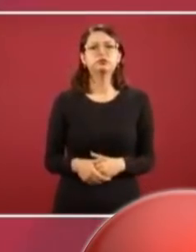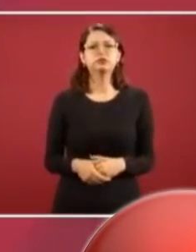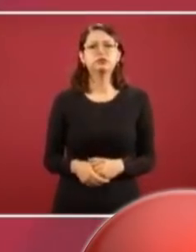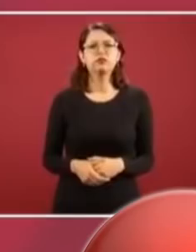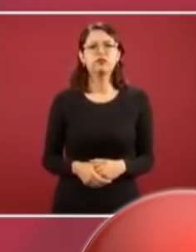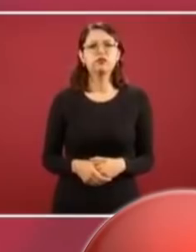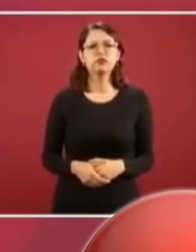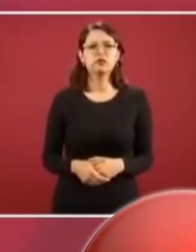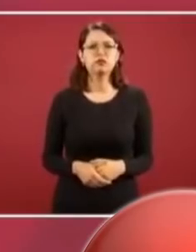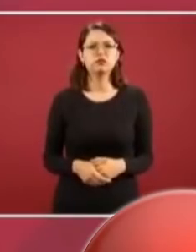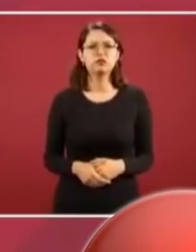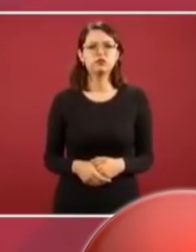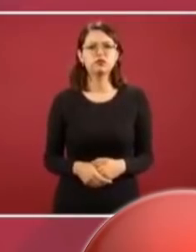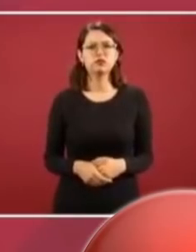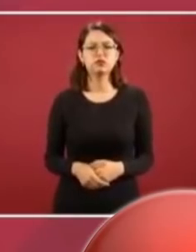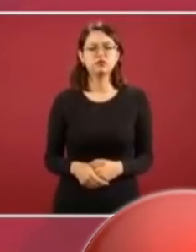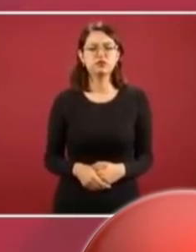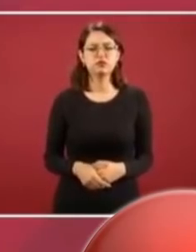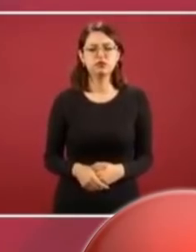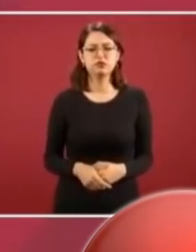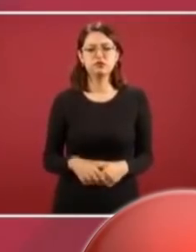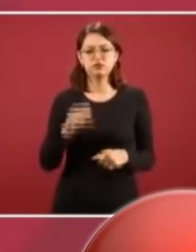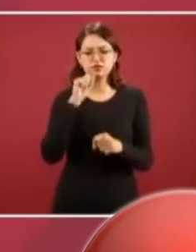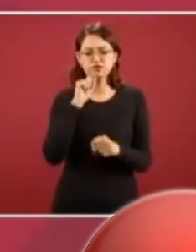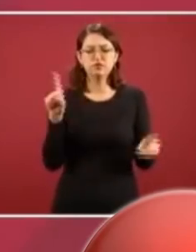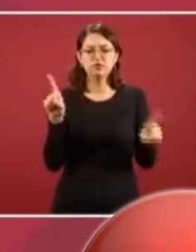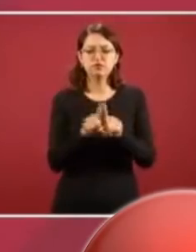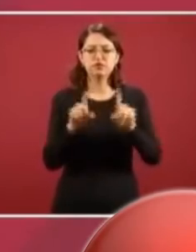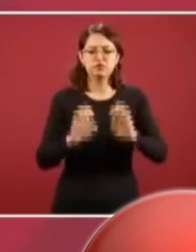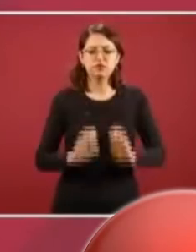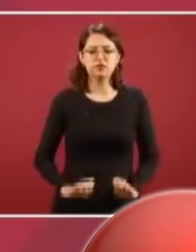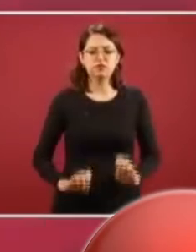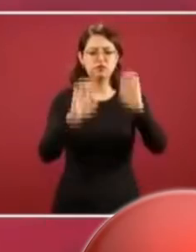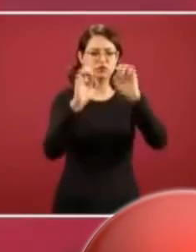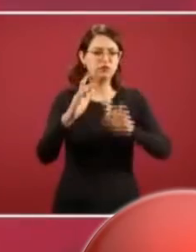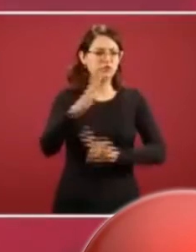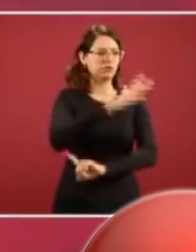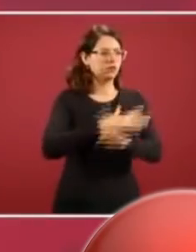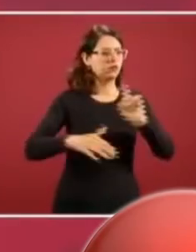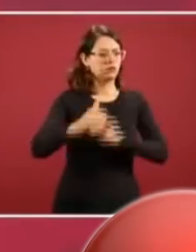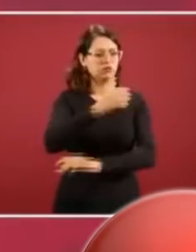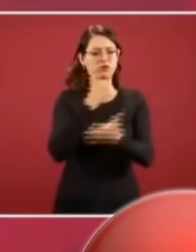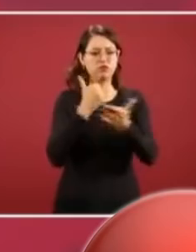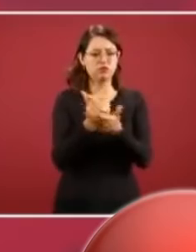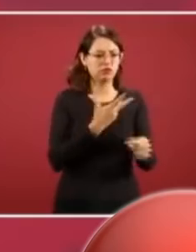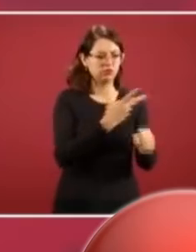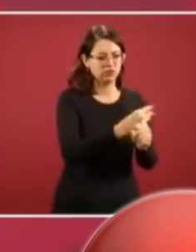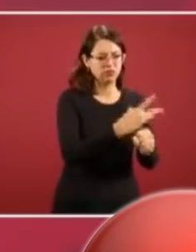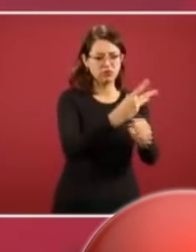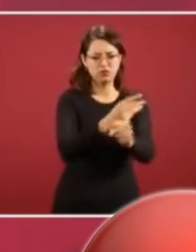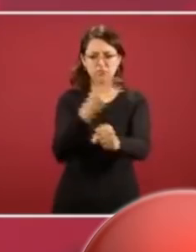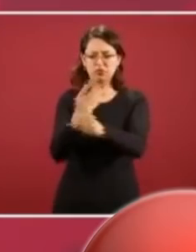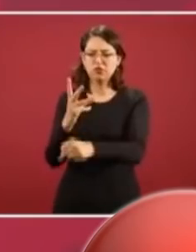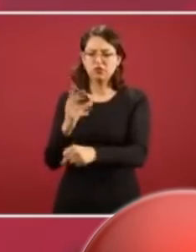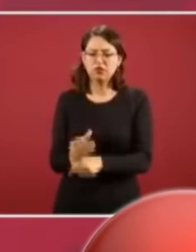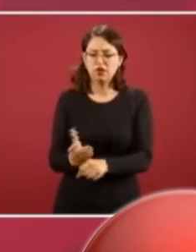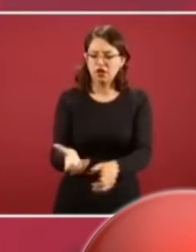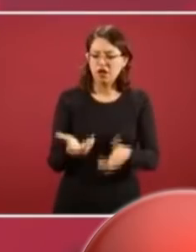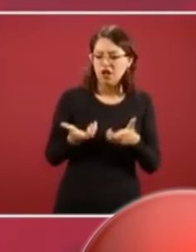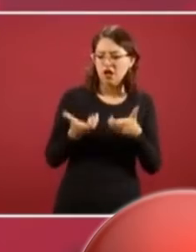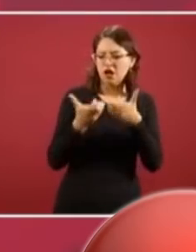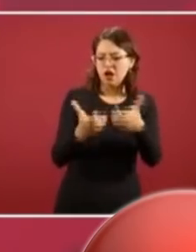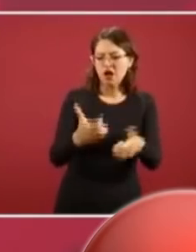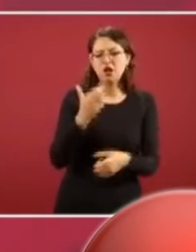se rehabilitó la infraestructura urbana, se mejoraron